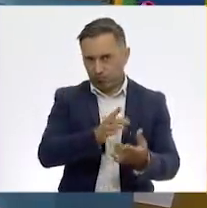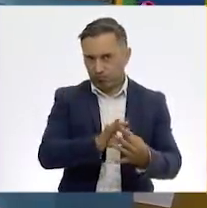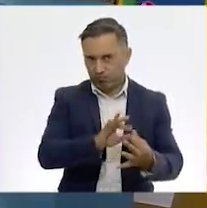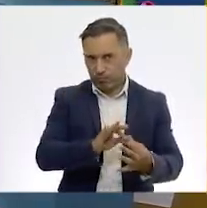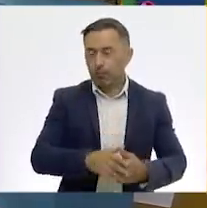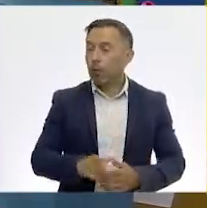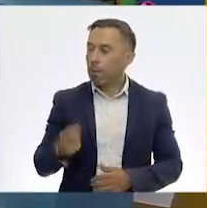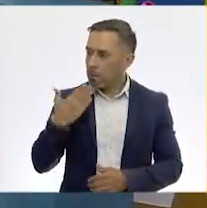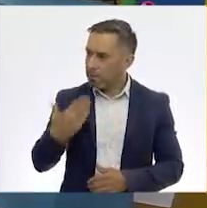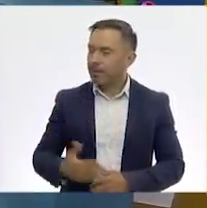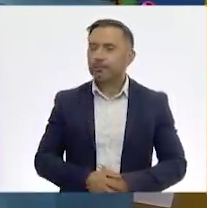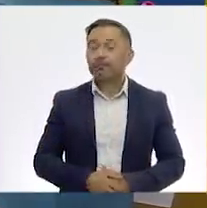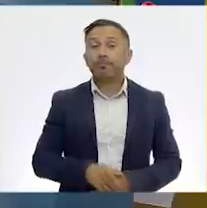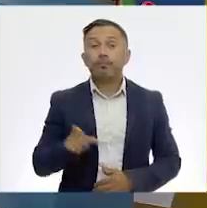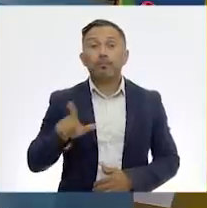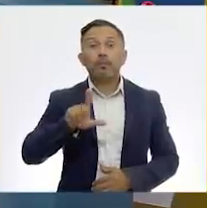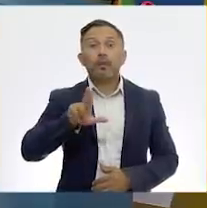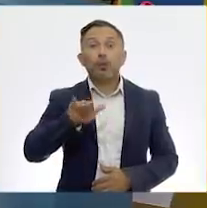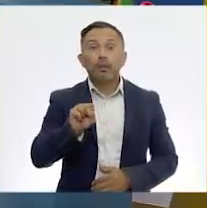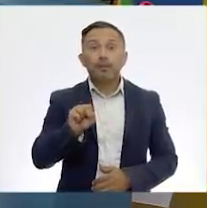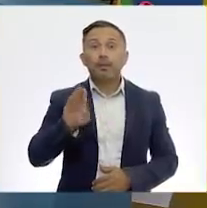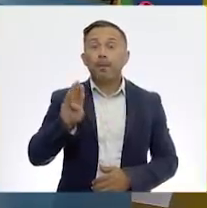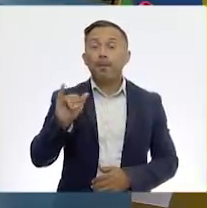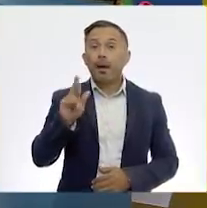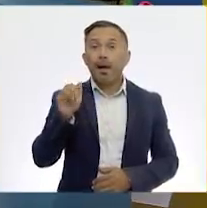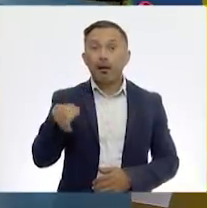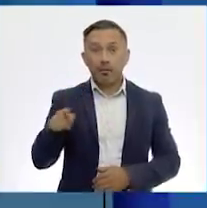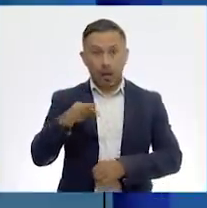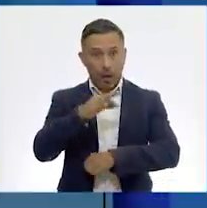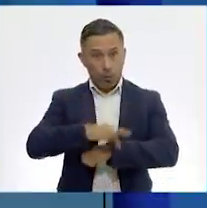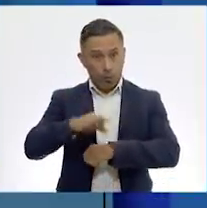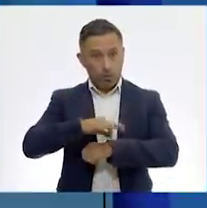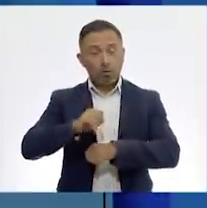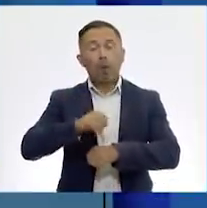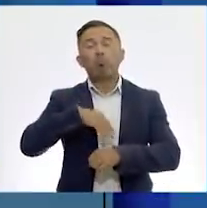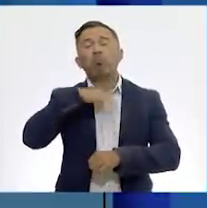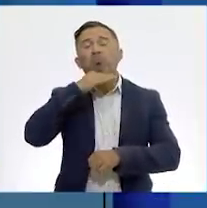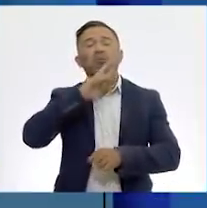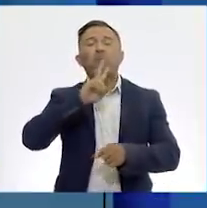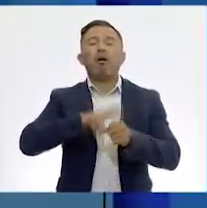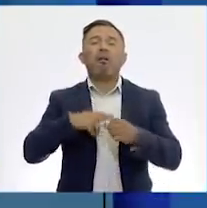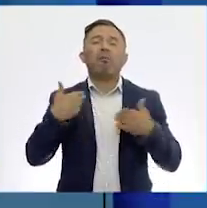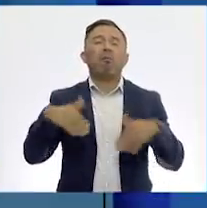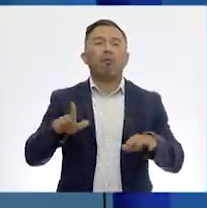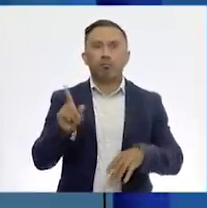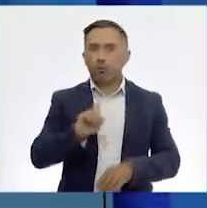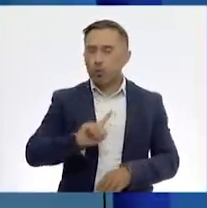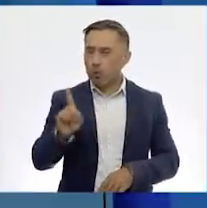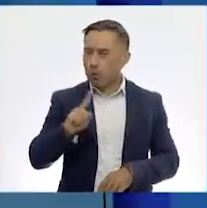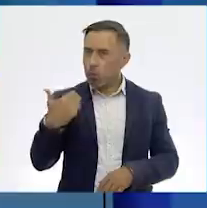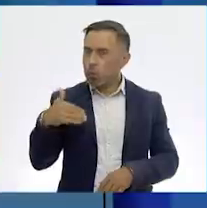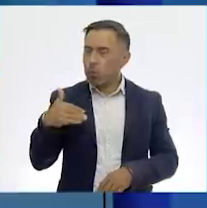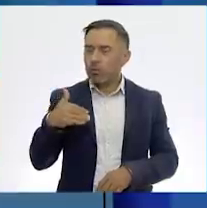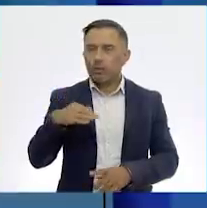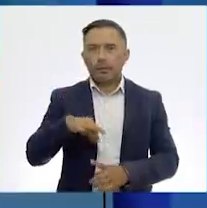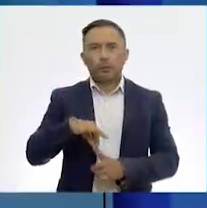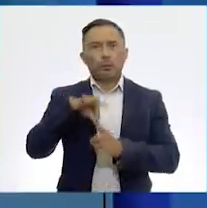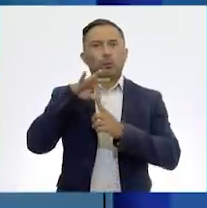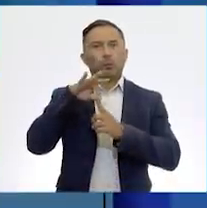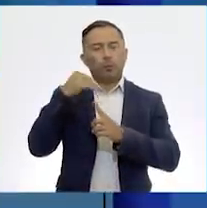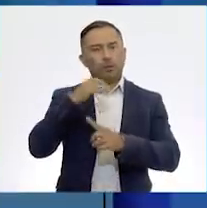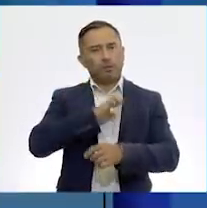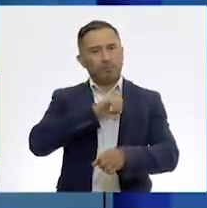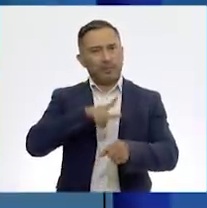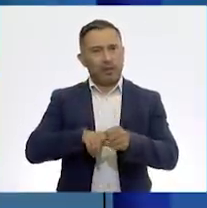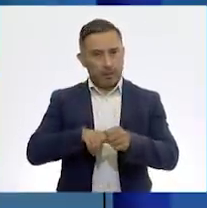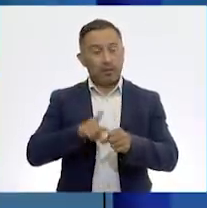Tenemos en cuenta que Luis Barragán no fue un arquitecto común, sino que él trabajó los principios fundamentales de